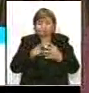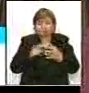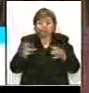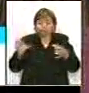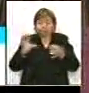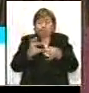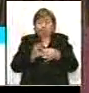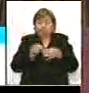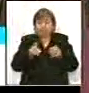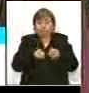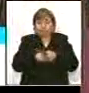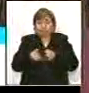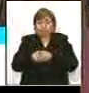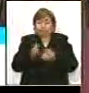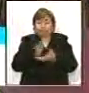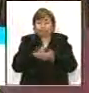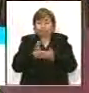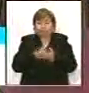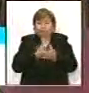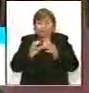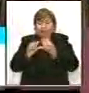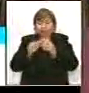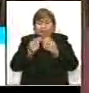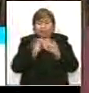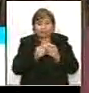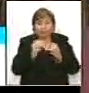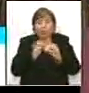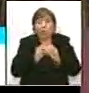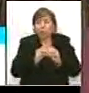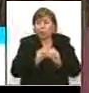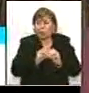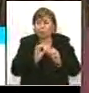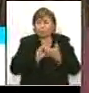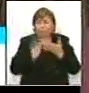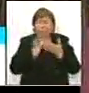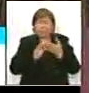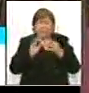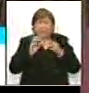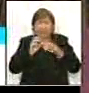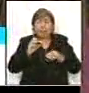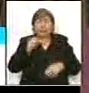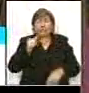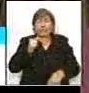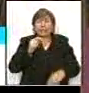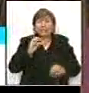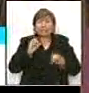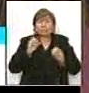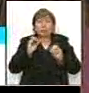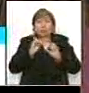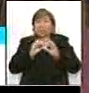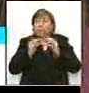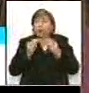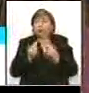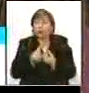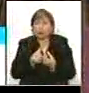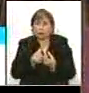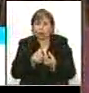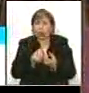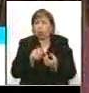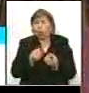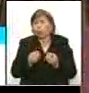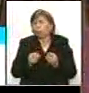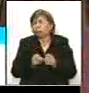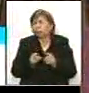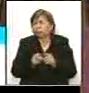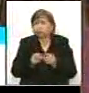alianzas también entre movimientos y entre partidos y movimientos, o como